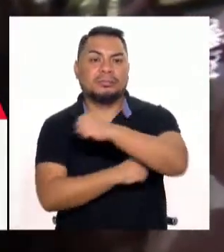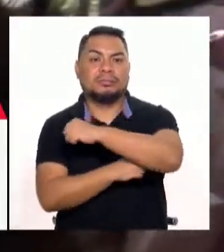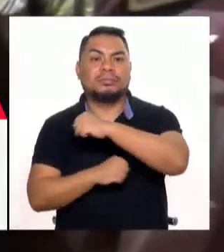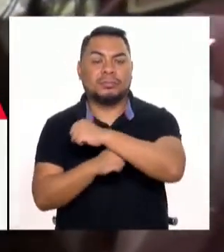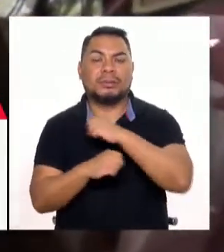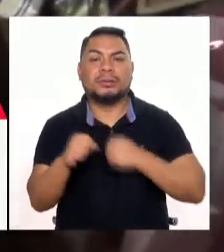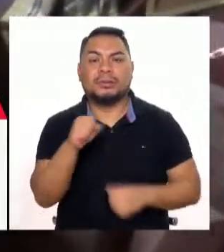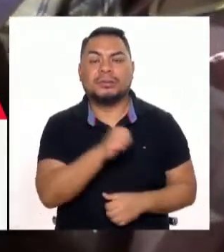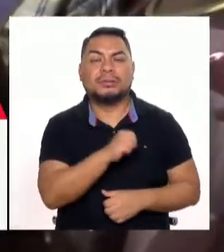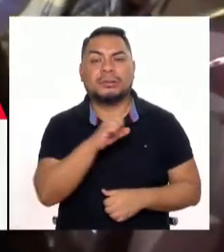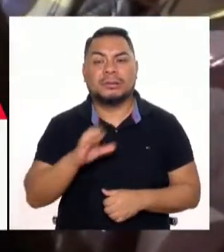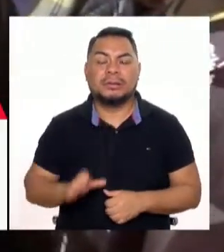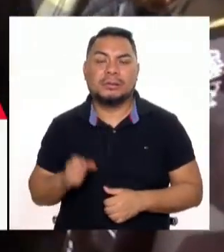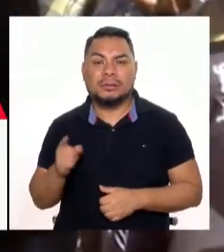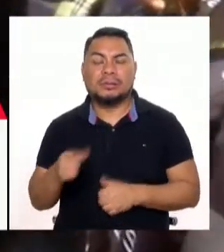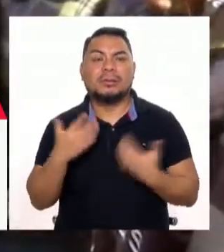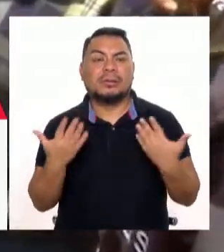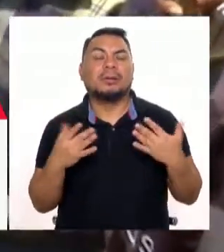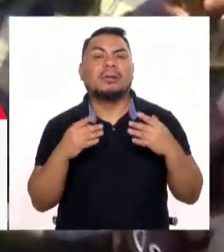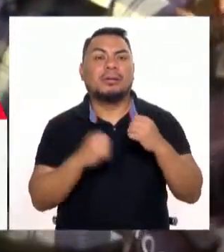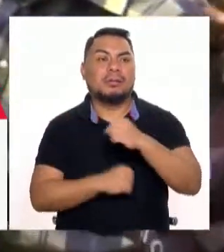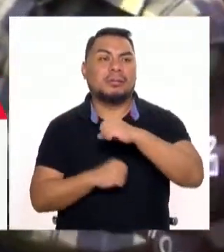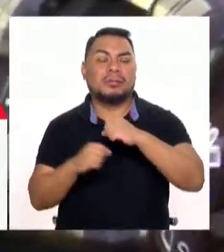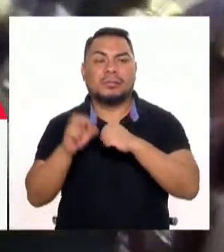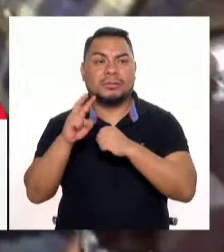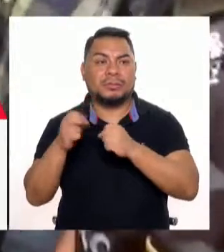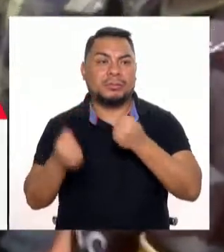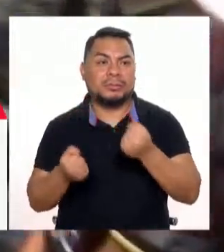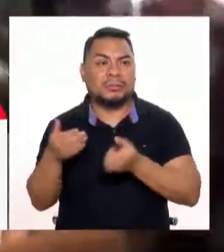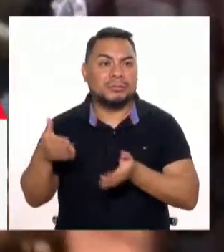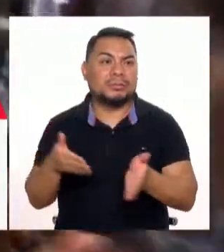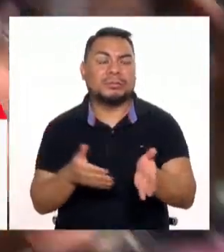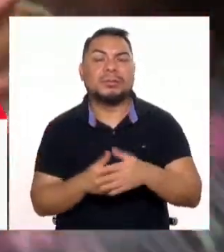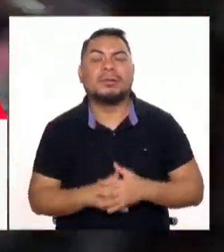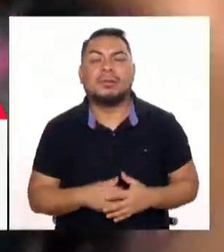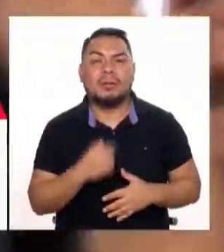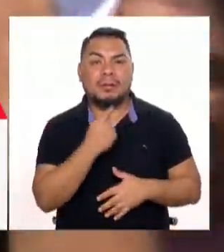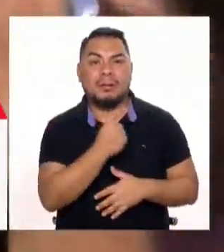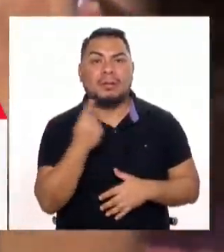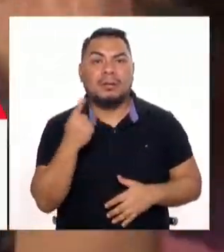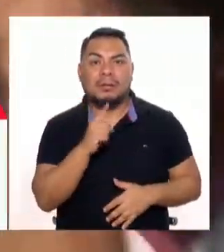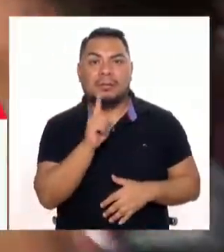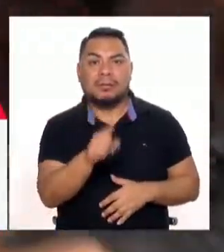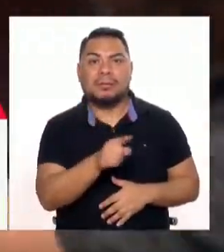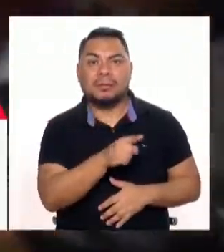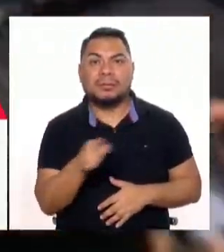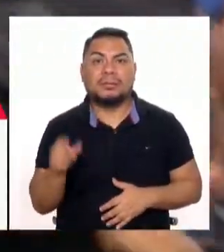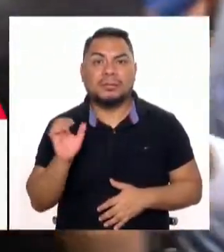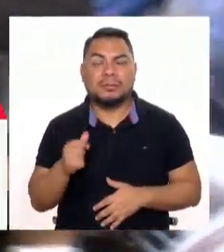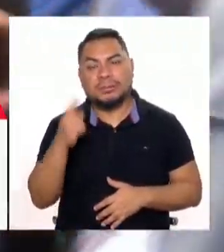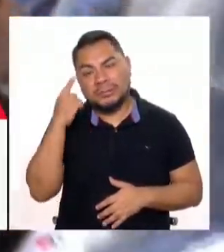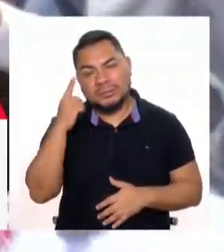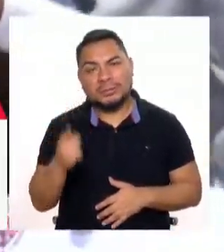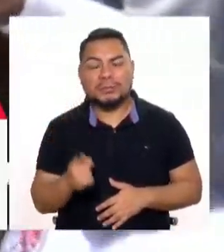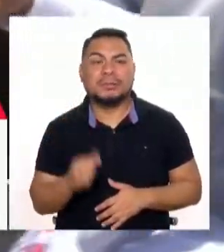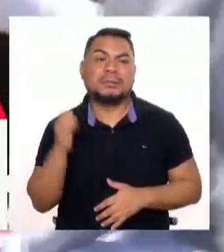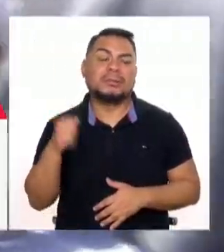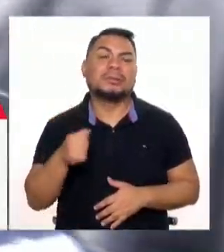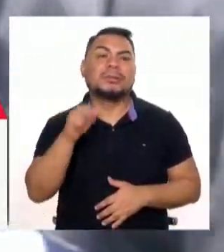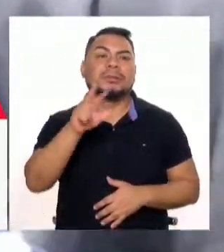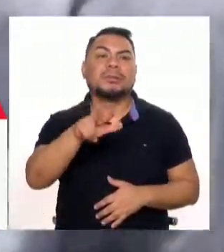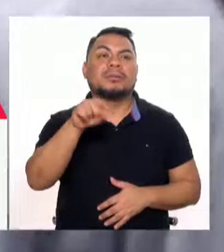cuenta con una vía de dos carriles vehiculares cada uno con una medida de